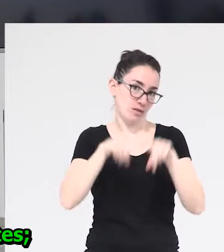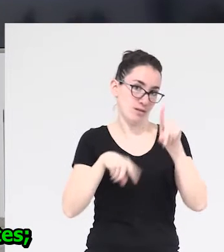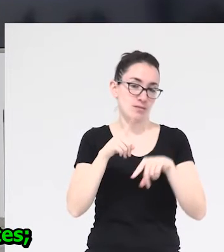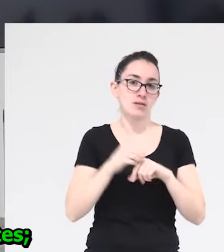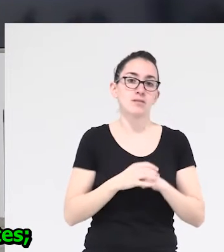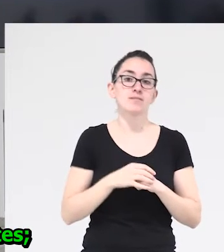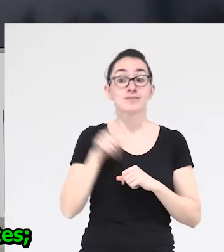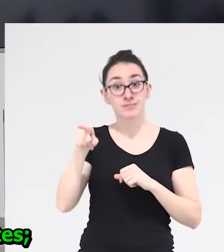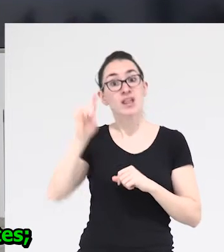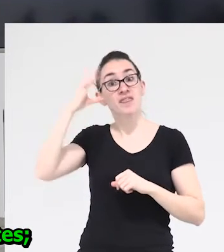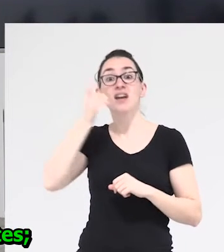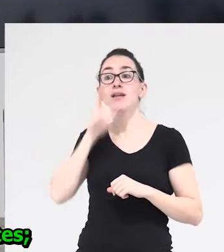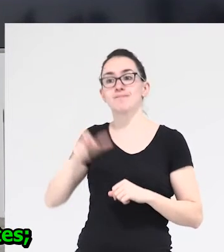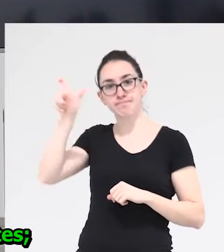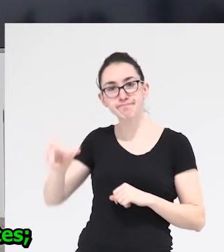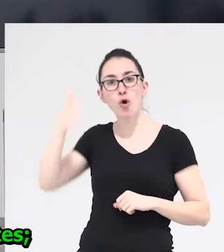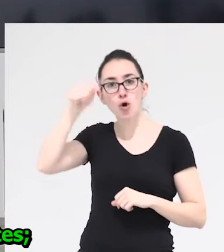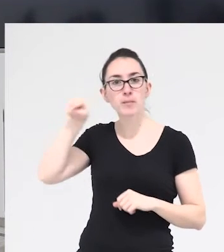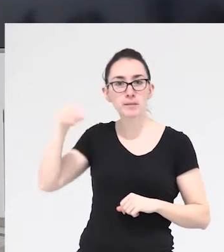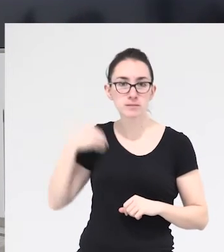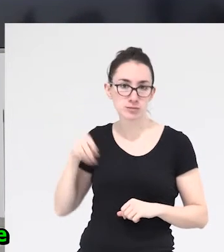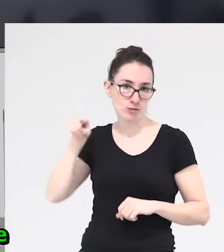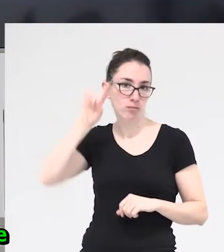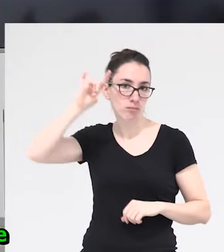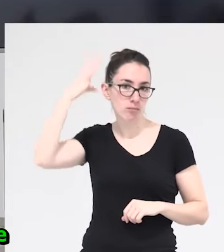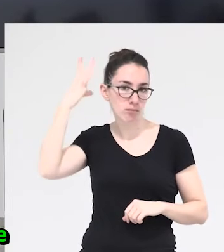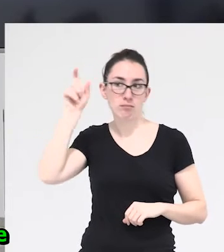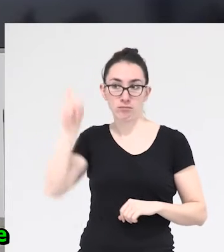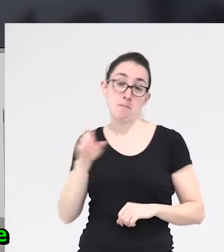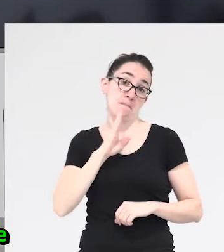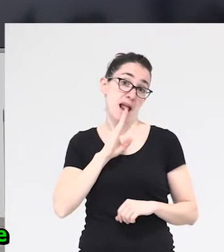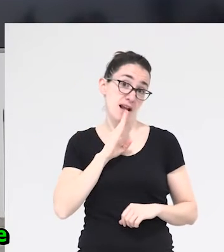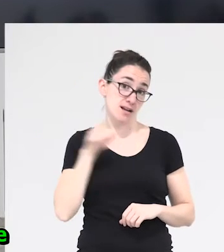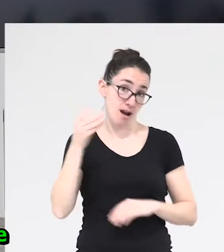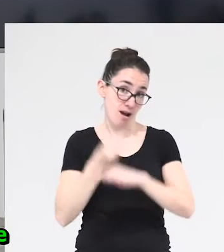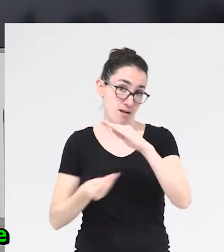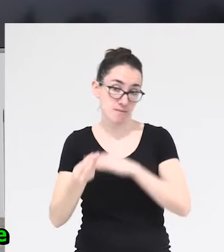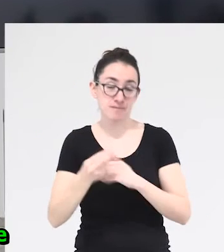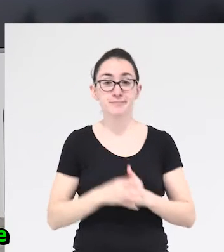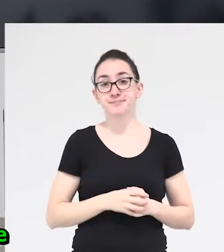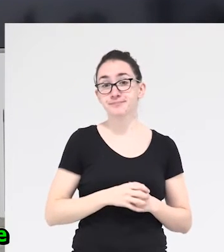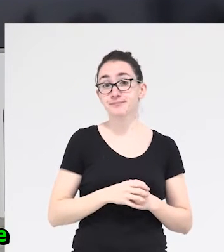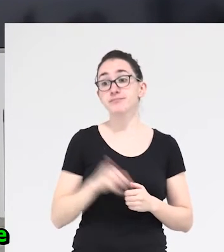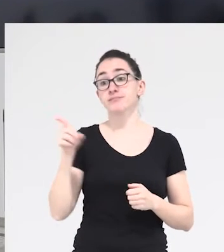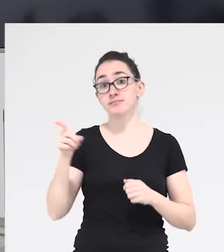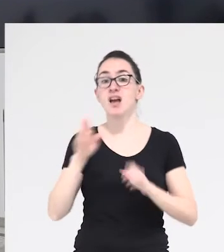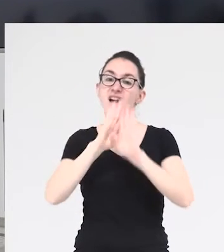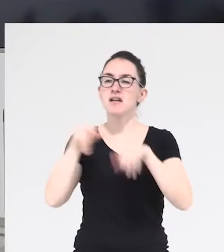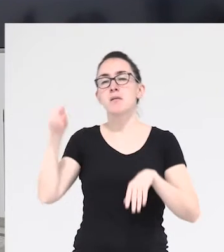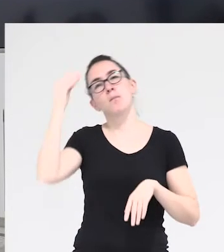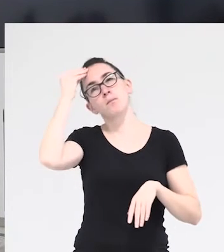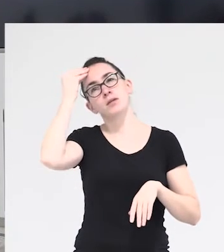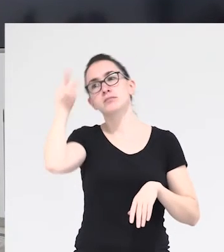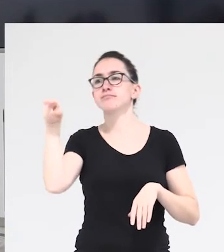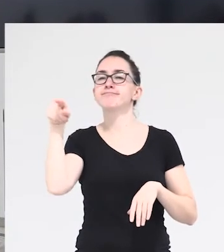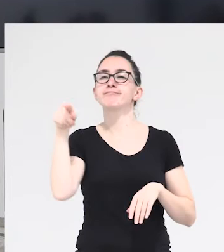esto es creado por este hombre que les mostré antes, un belga, que finalmente él decide cuál va a ser